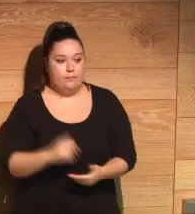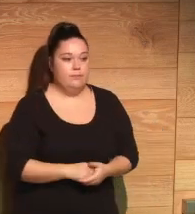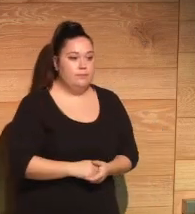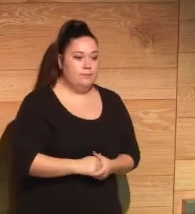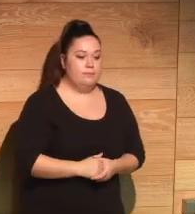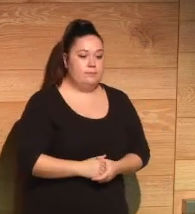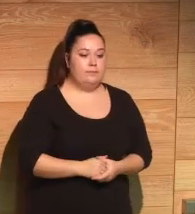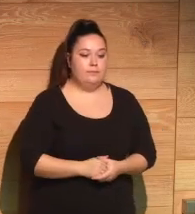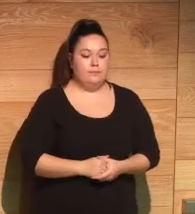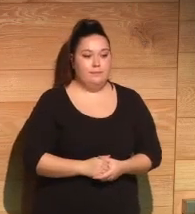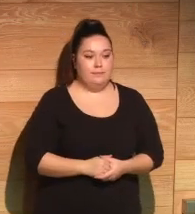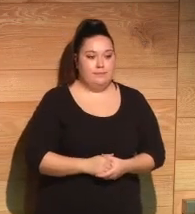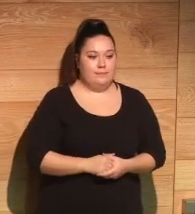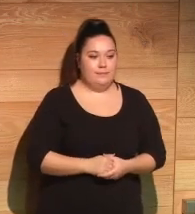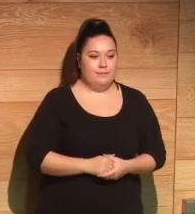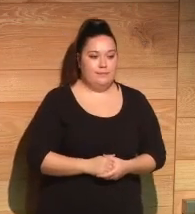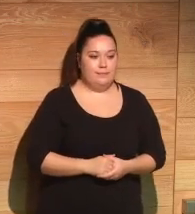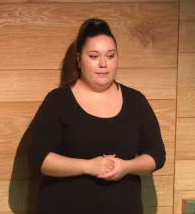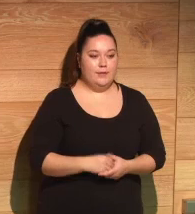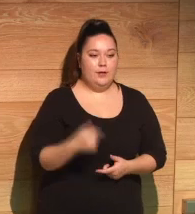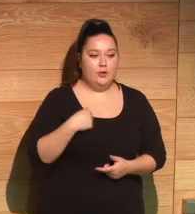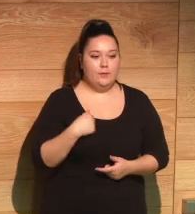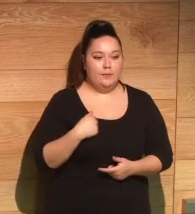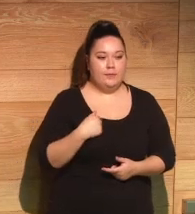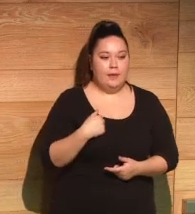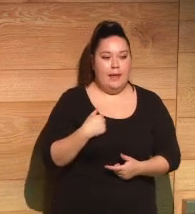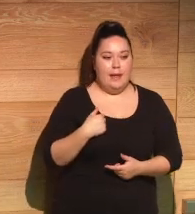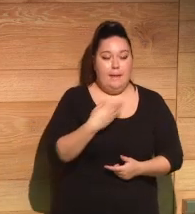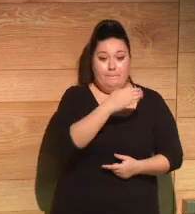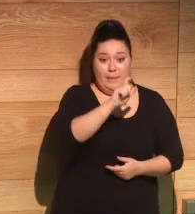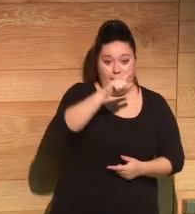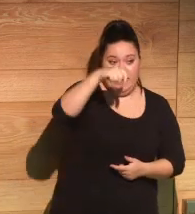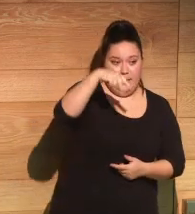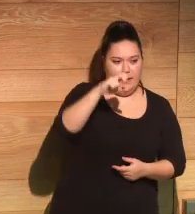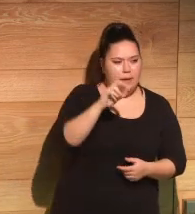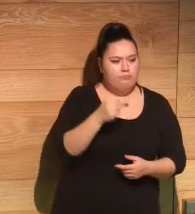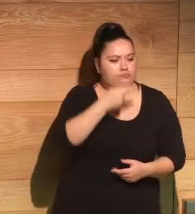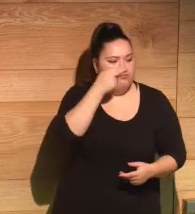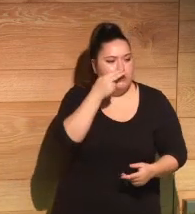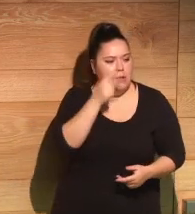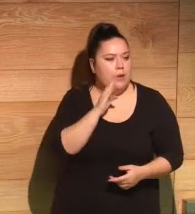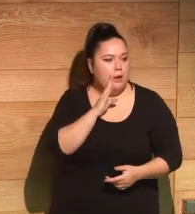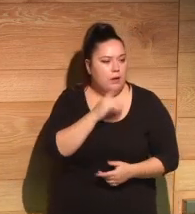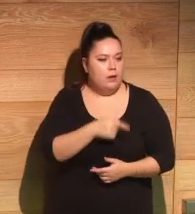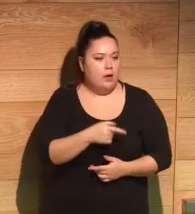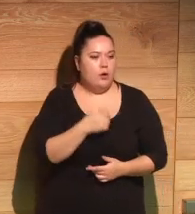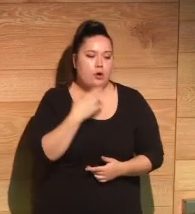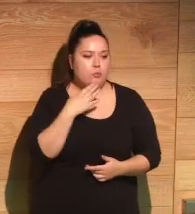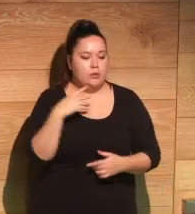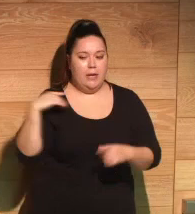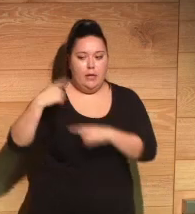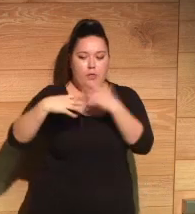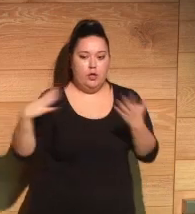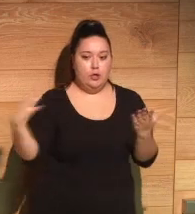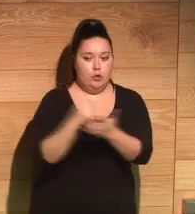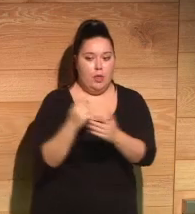que yo discreparía un poco con la tesis que ha señalado Belén, que me parece muy interesante, que la generación Z supondría un corte en la historia. Todas las generaciones cuando tienen